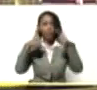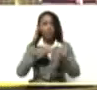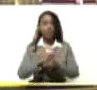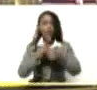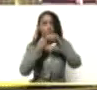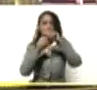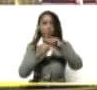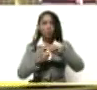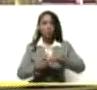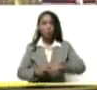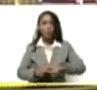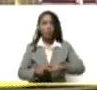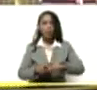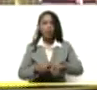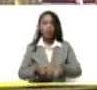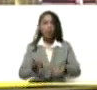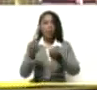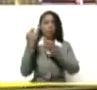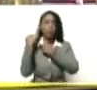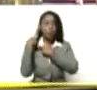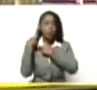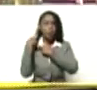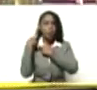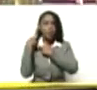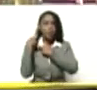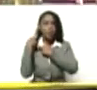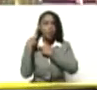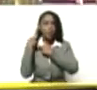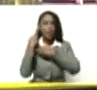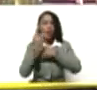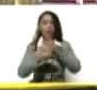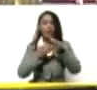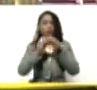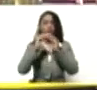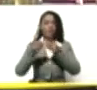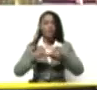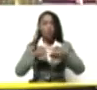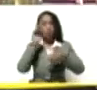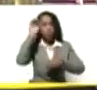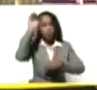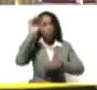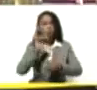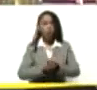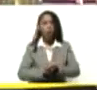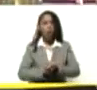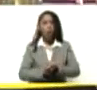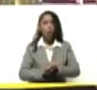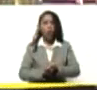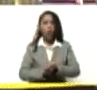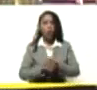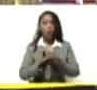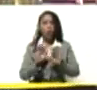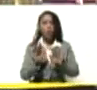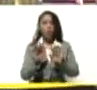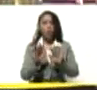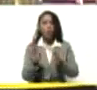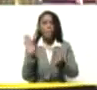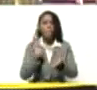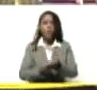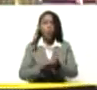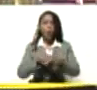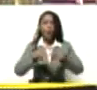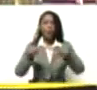las asumen y las reformulan hacia el futuro con los pies puestos sobre la tierra en el